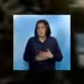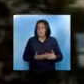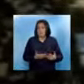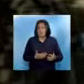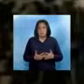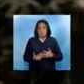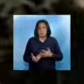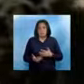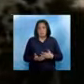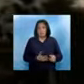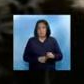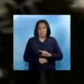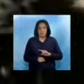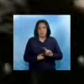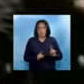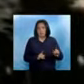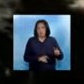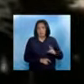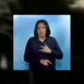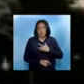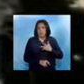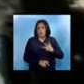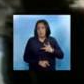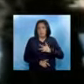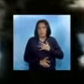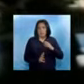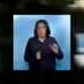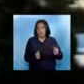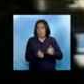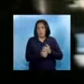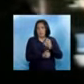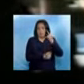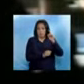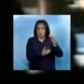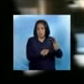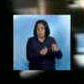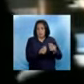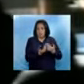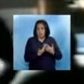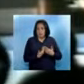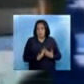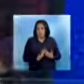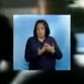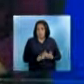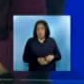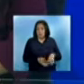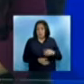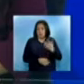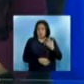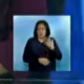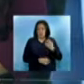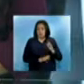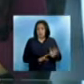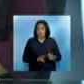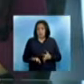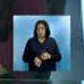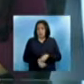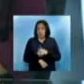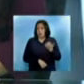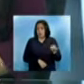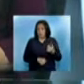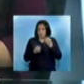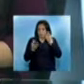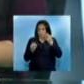aunque ya no sientas más amor por mí, solo rencor. Y nos vamos a otra